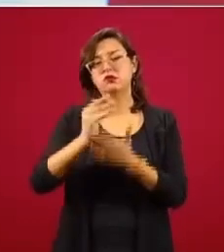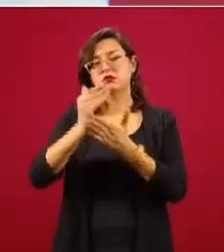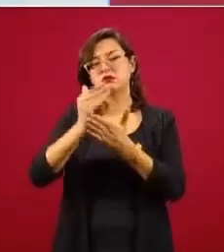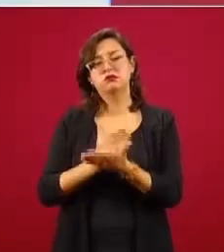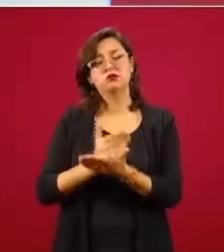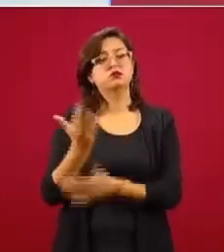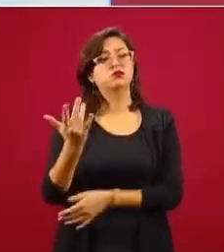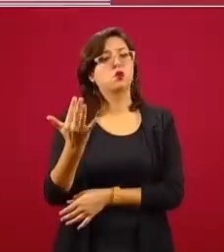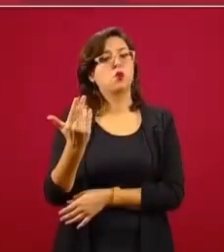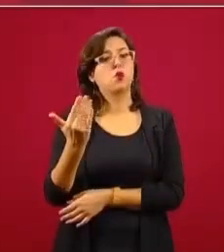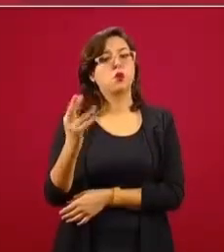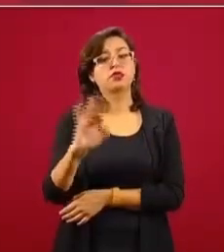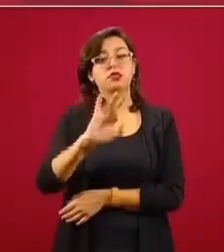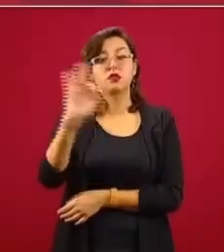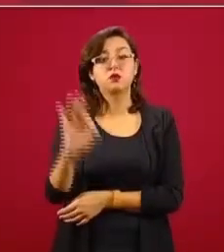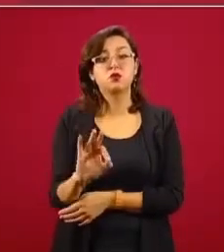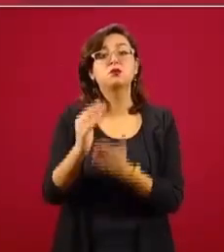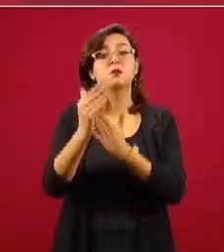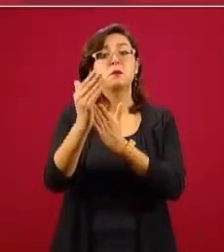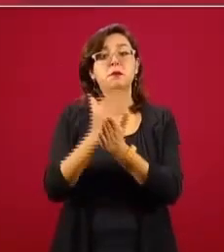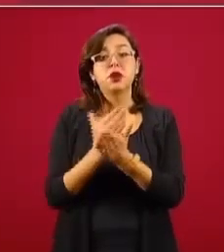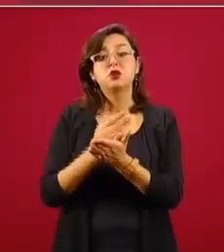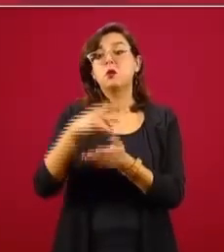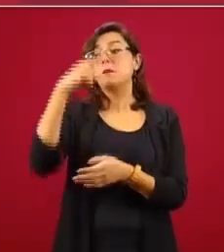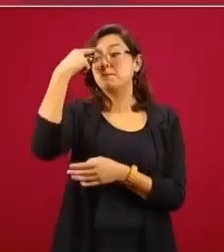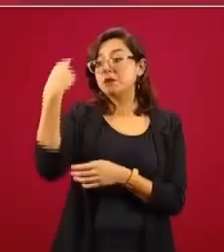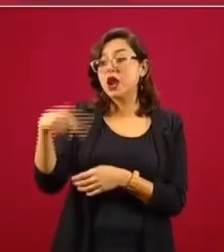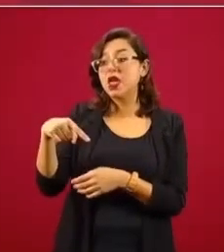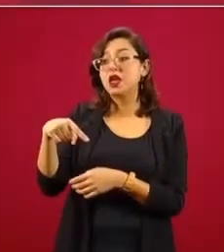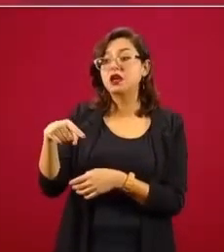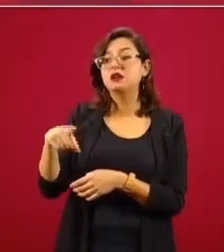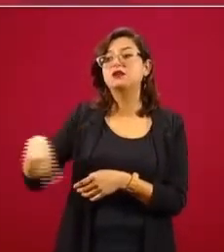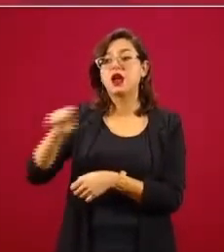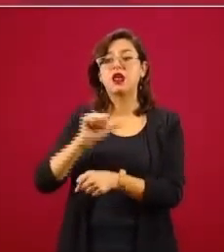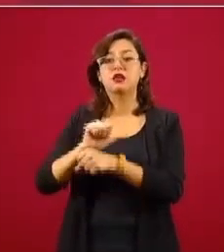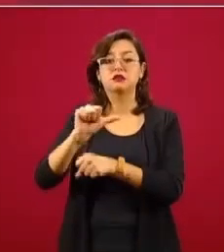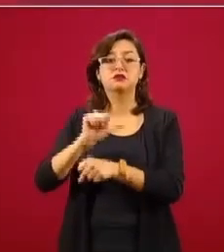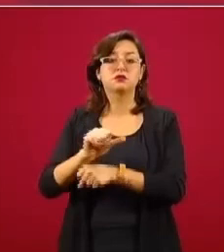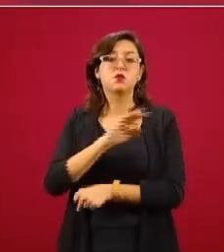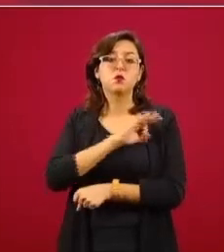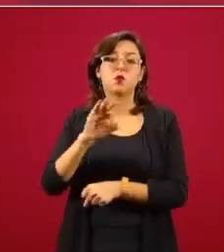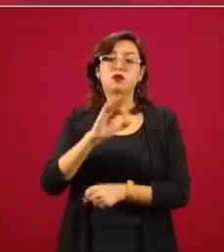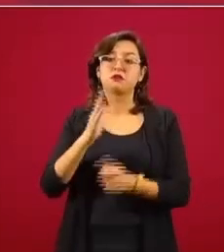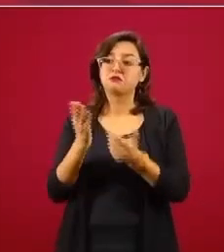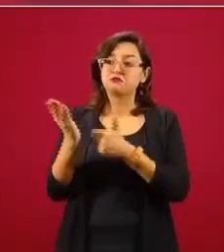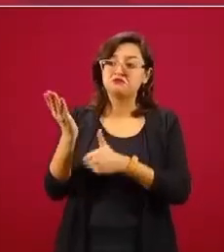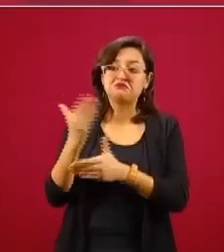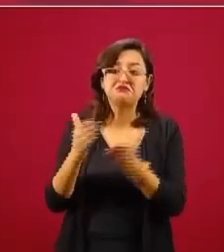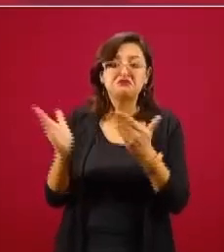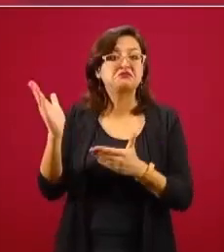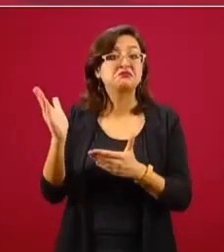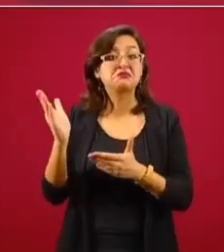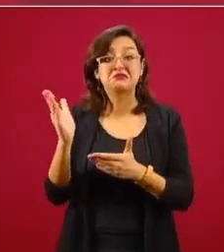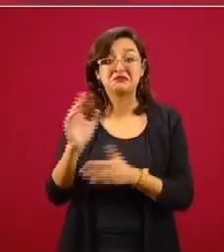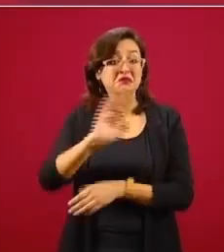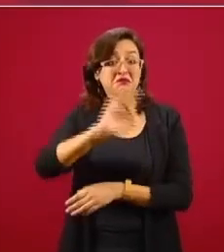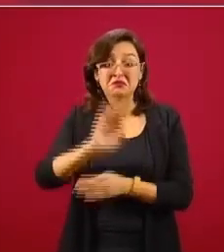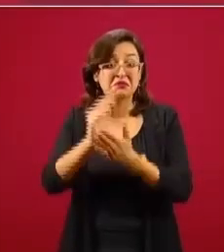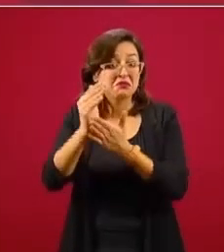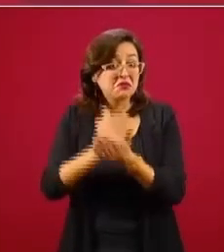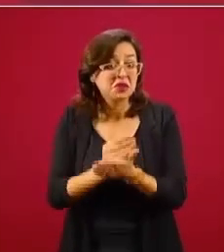para que pueda salir porque si no no tendría capacidad de